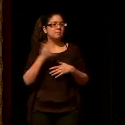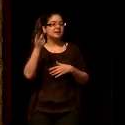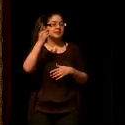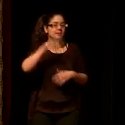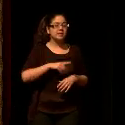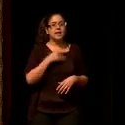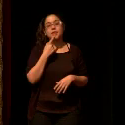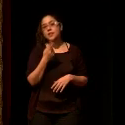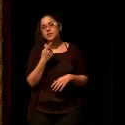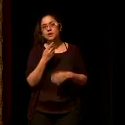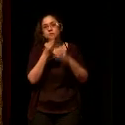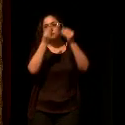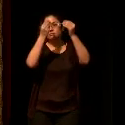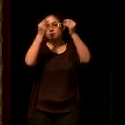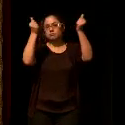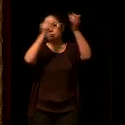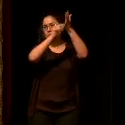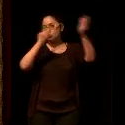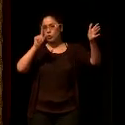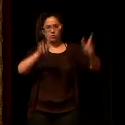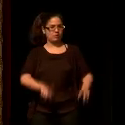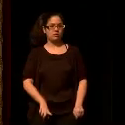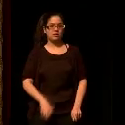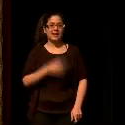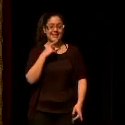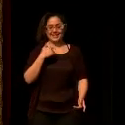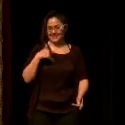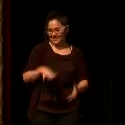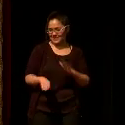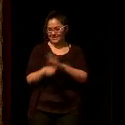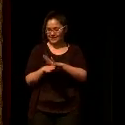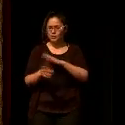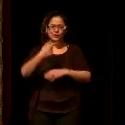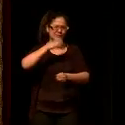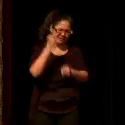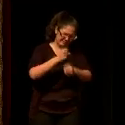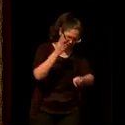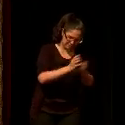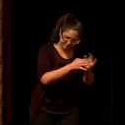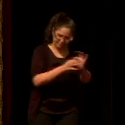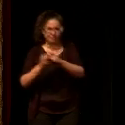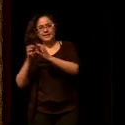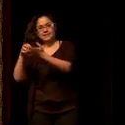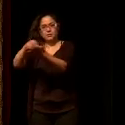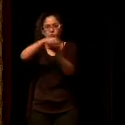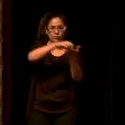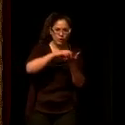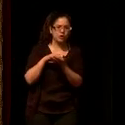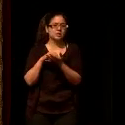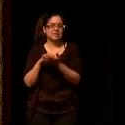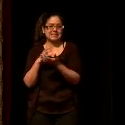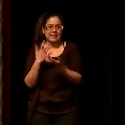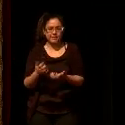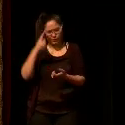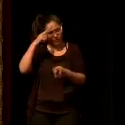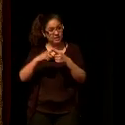no es efímero sino que quedó plasmado estamos trabajando siempre con grandes instituciones y con grandes equipamientos culturales para